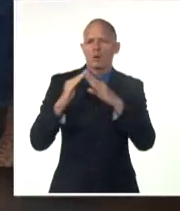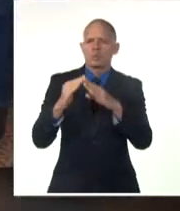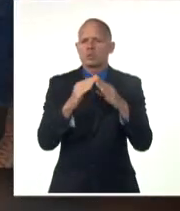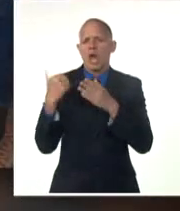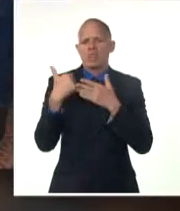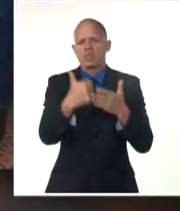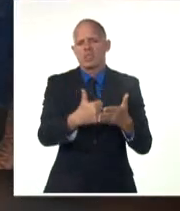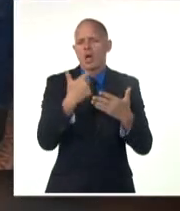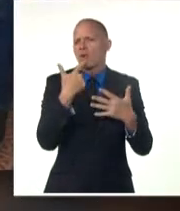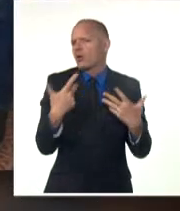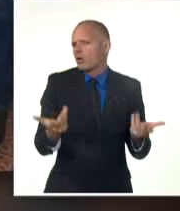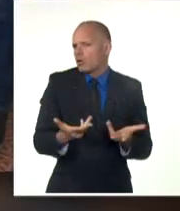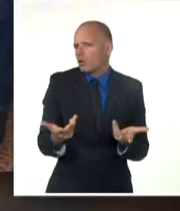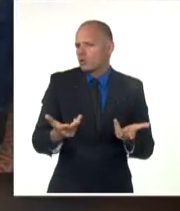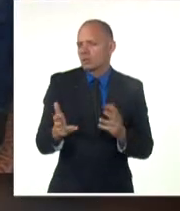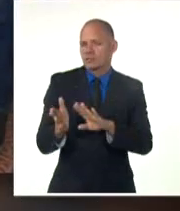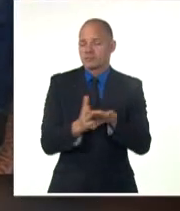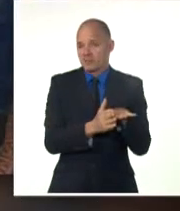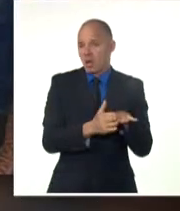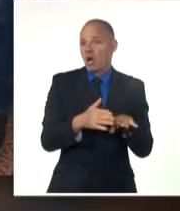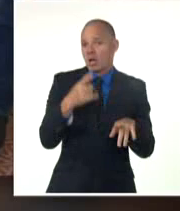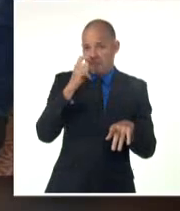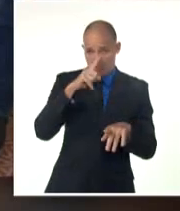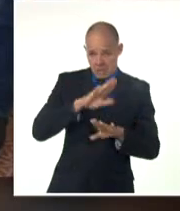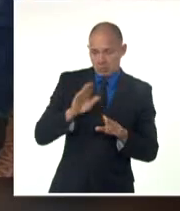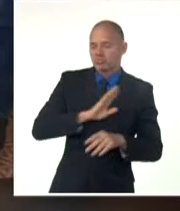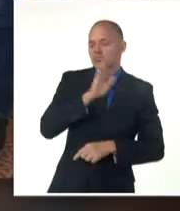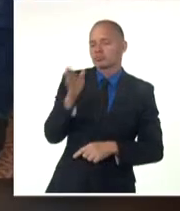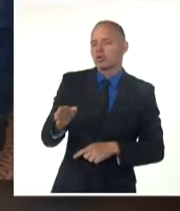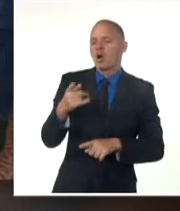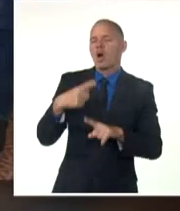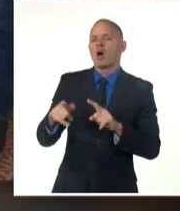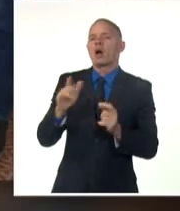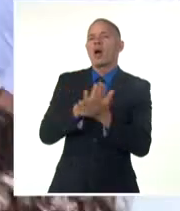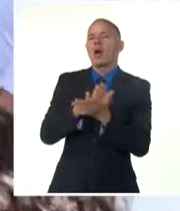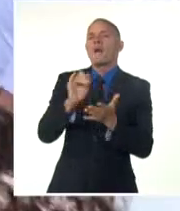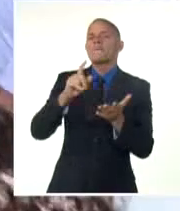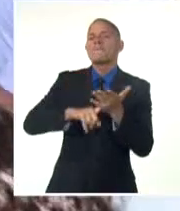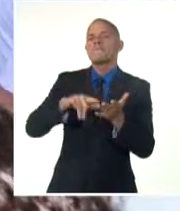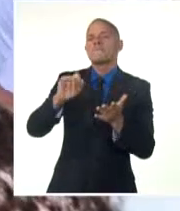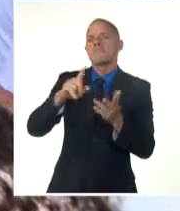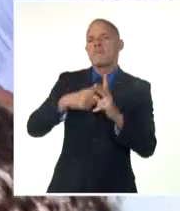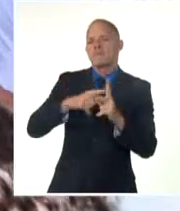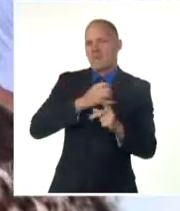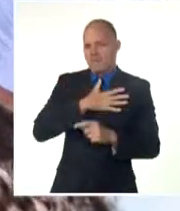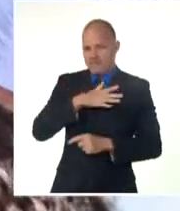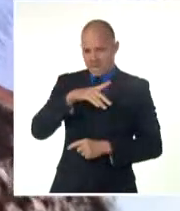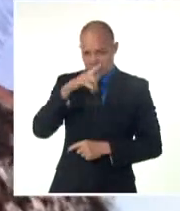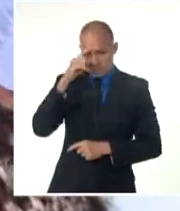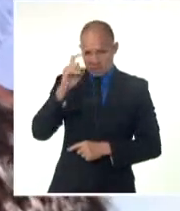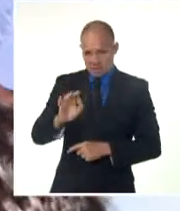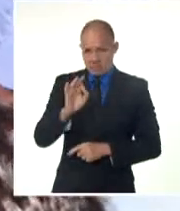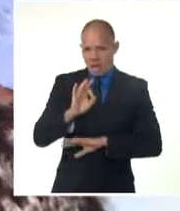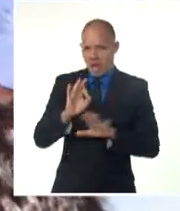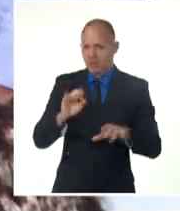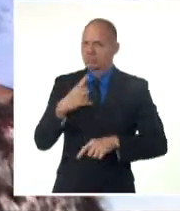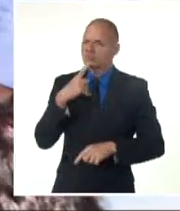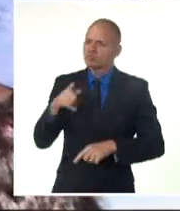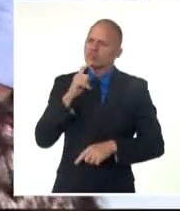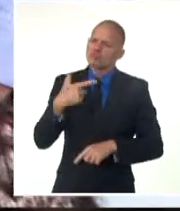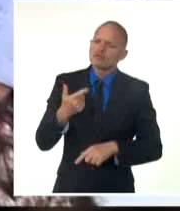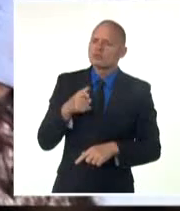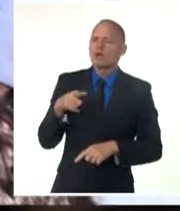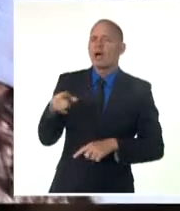Santa Clara, Díaz-Canel también visitó la MIPYME estatal Antena SURL, entidad productora y comercializadora